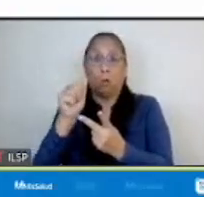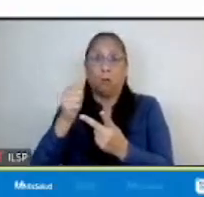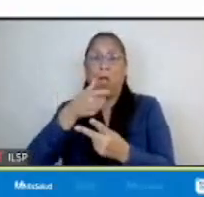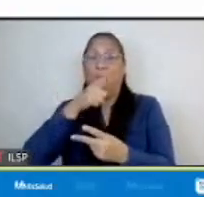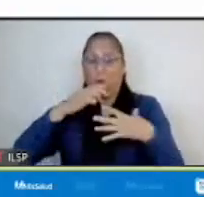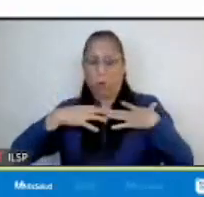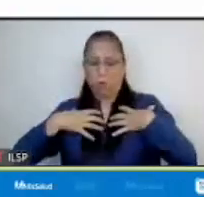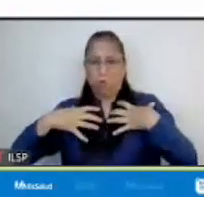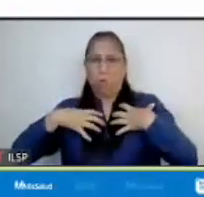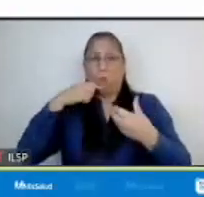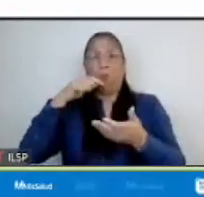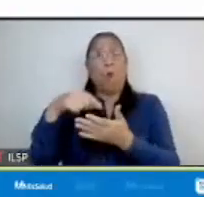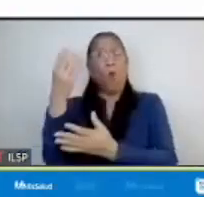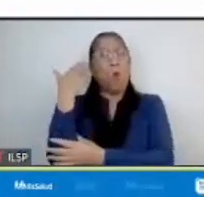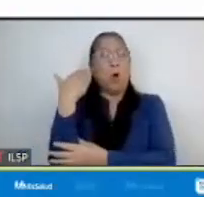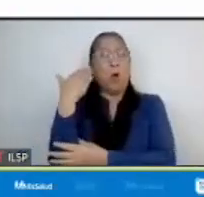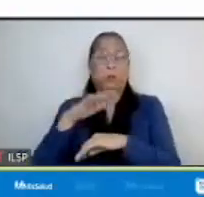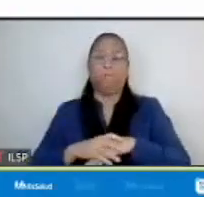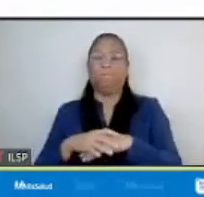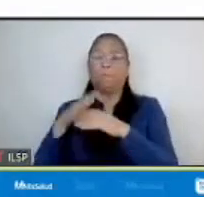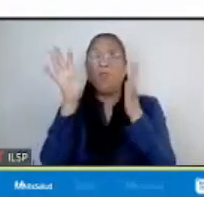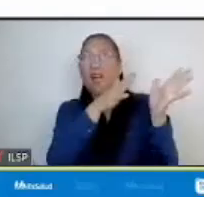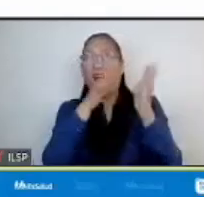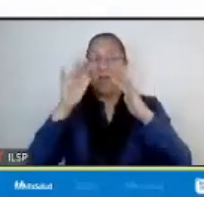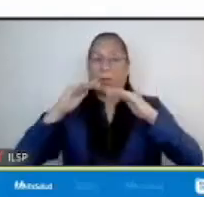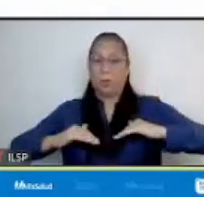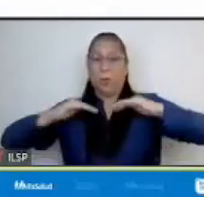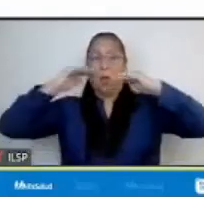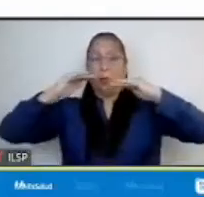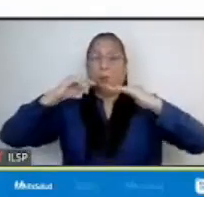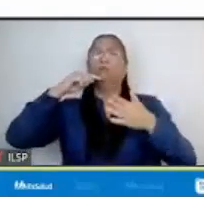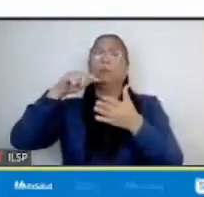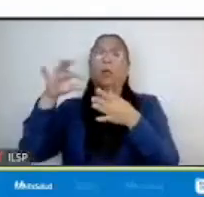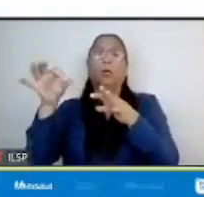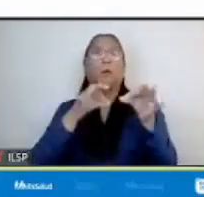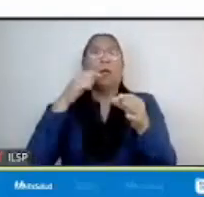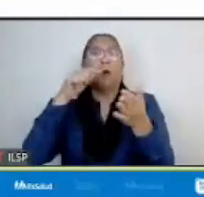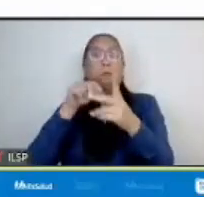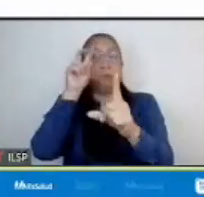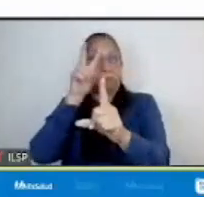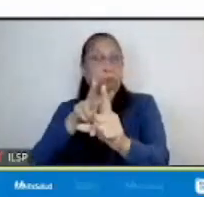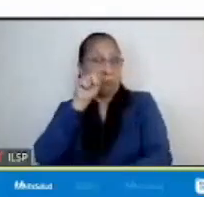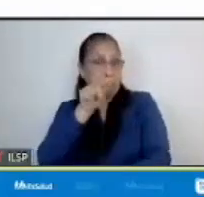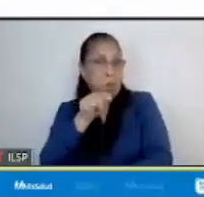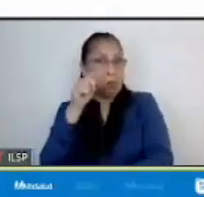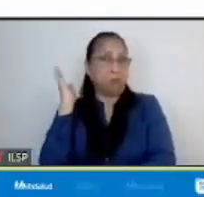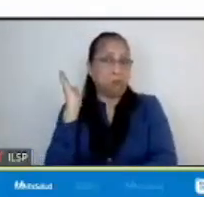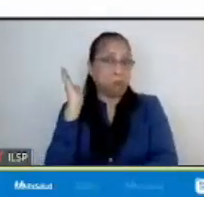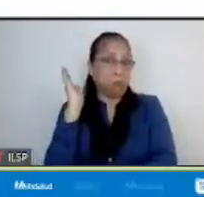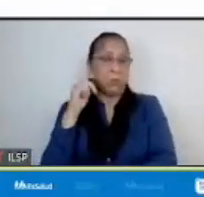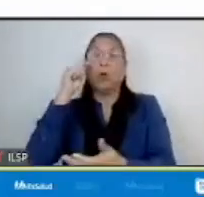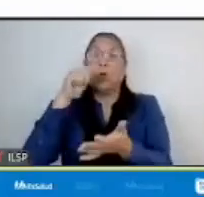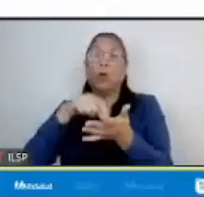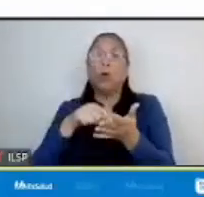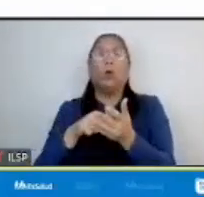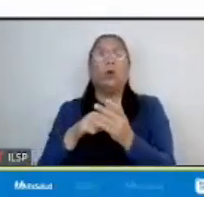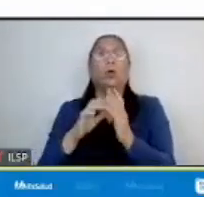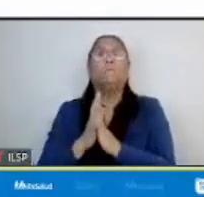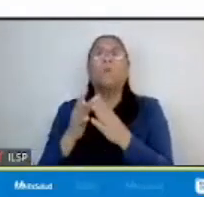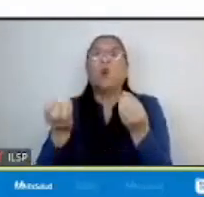hablé anteriormente de la vía aérea alta y vía aérea baja, me refería a esto. Es un esquema de lo que es la vía aérea de la